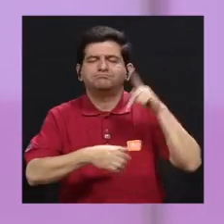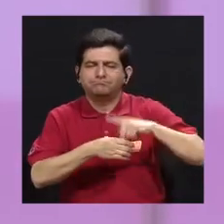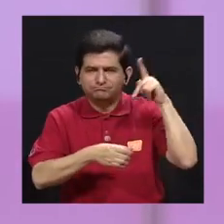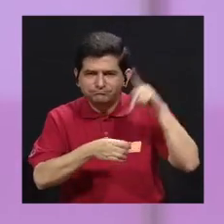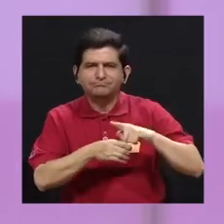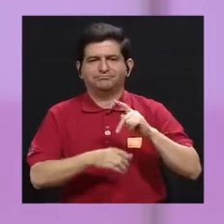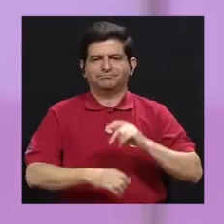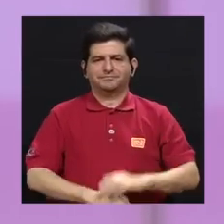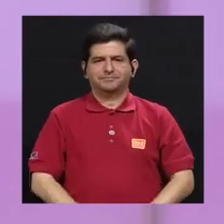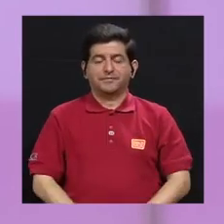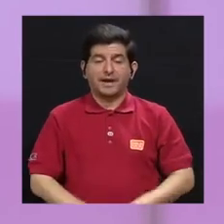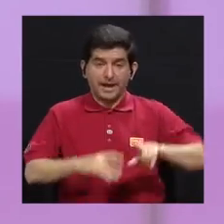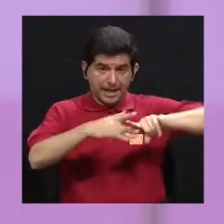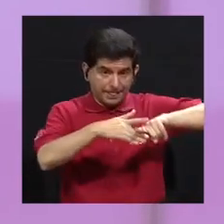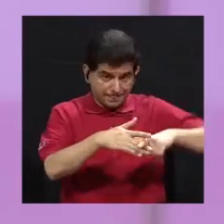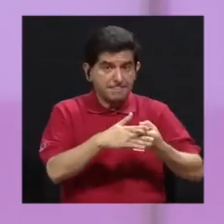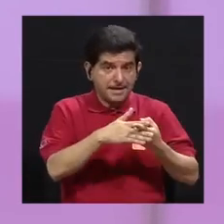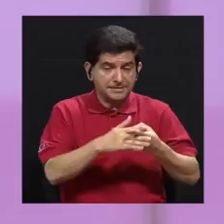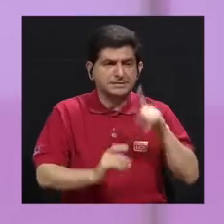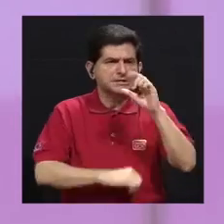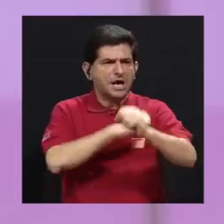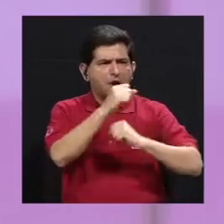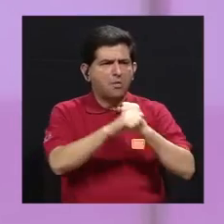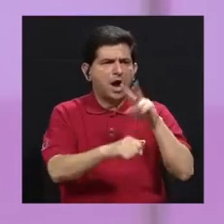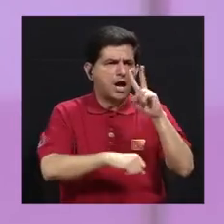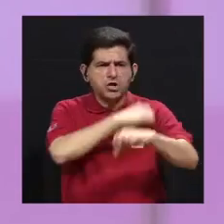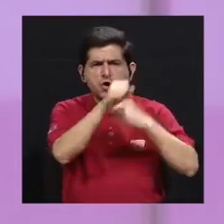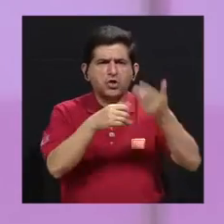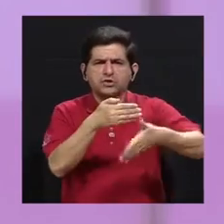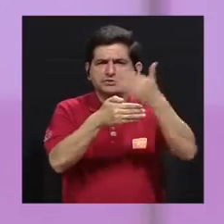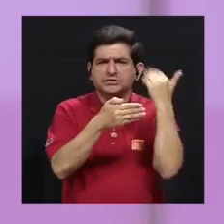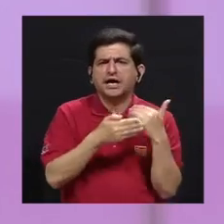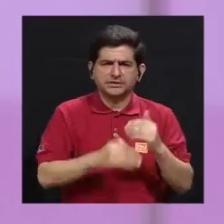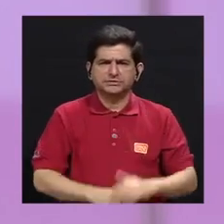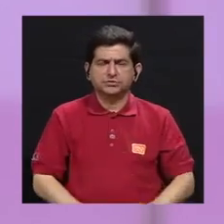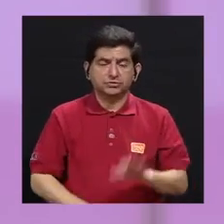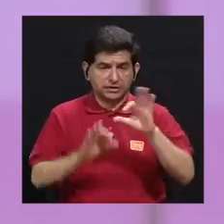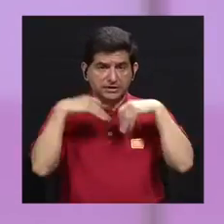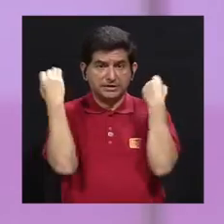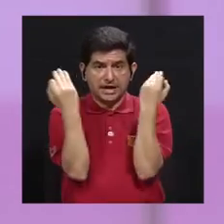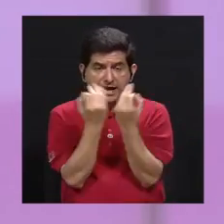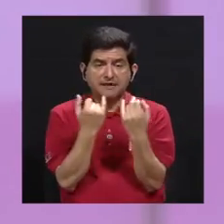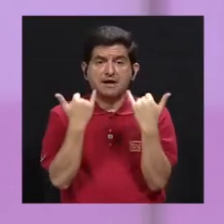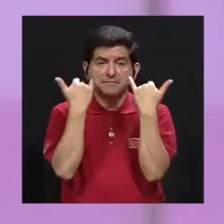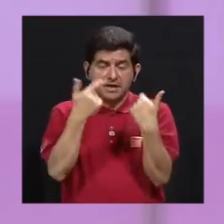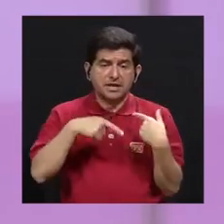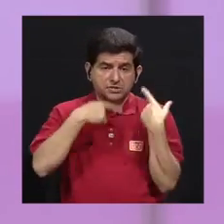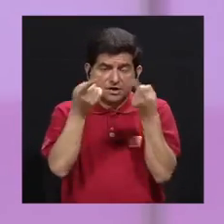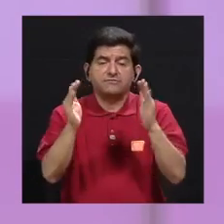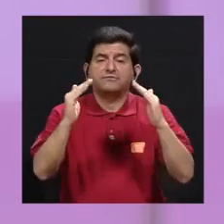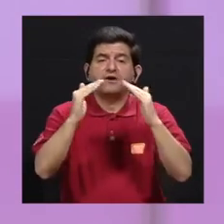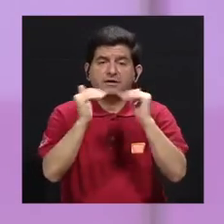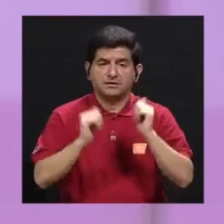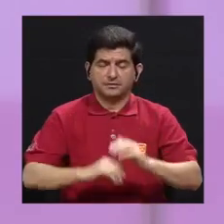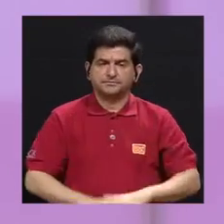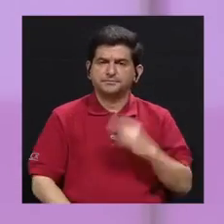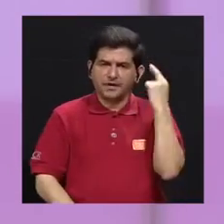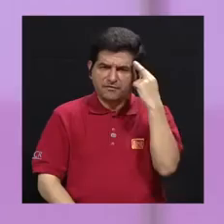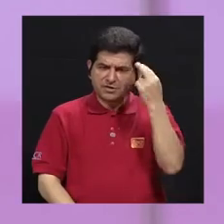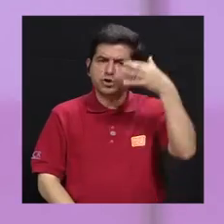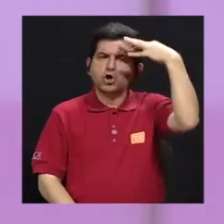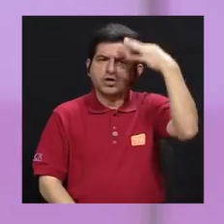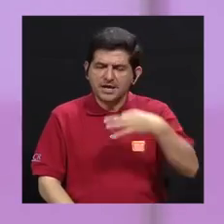participativo que inicia un año o dos años antes de que esas familias lleguen a esa vivienda